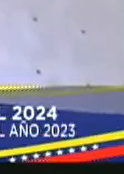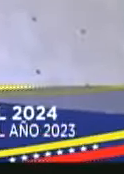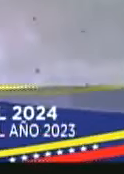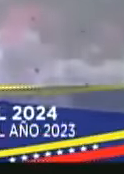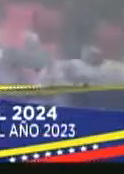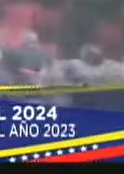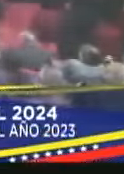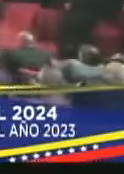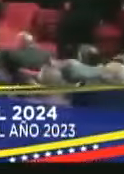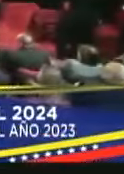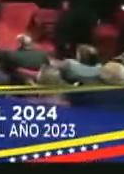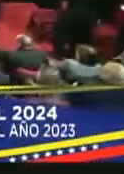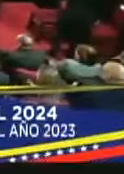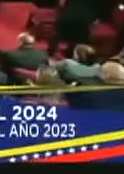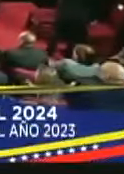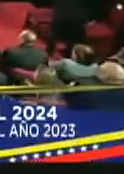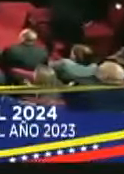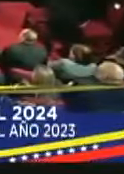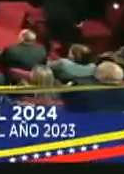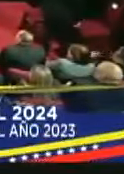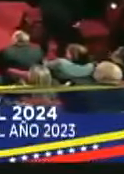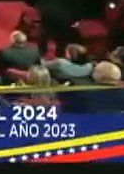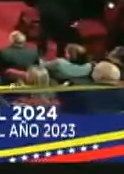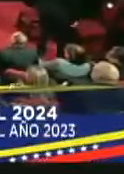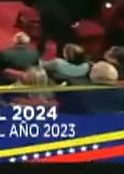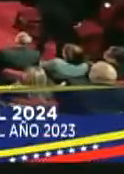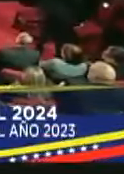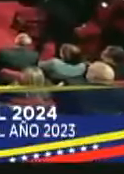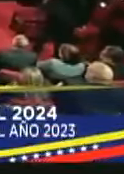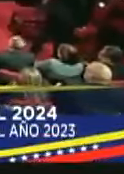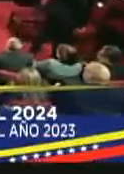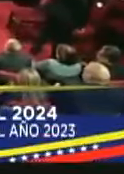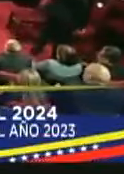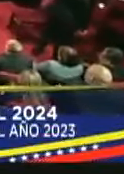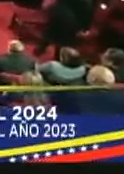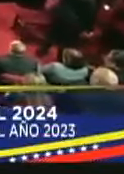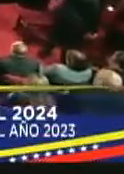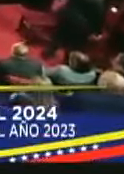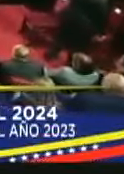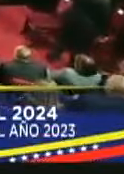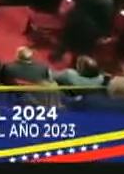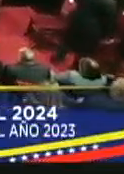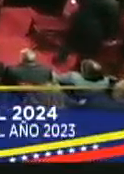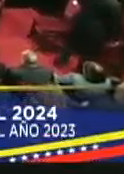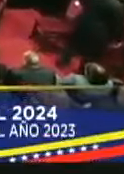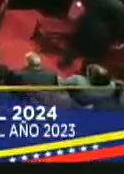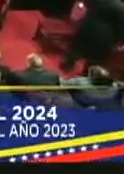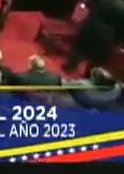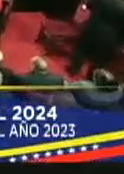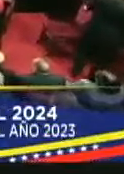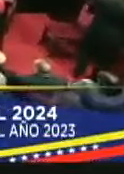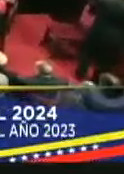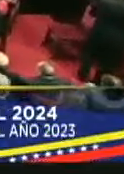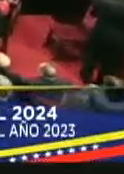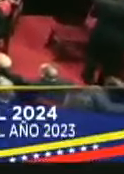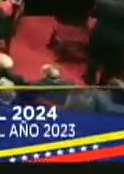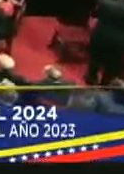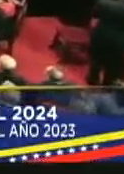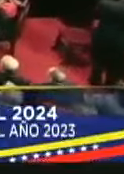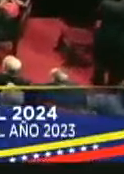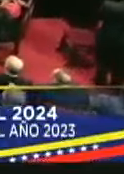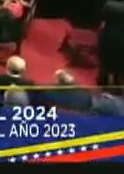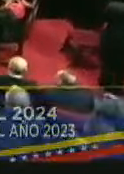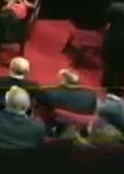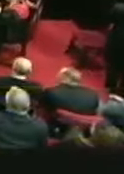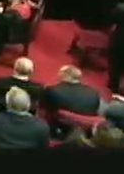abierta esta sesión solemne. Ciudadanos secretarios, sírvase informar el objeto de la misma.